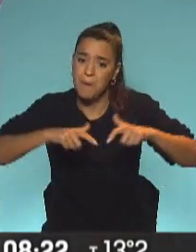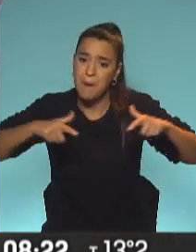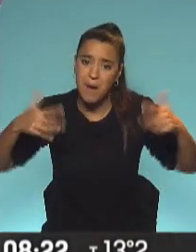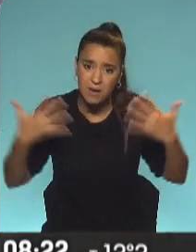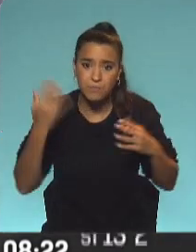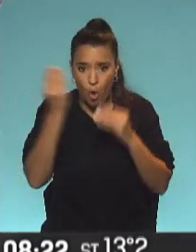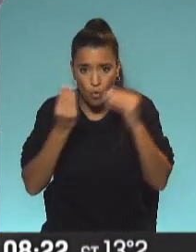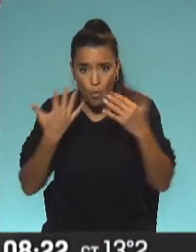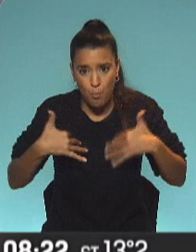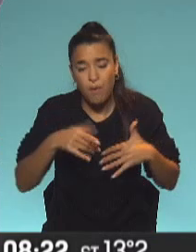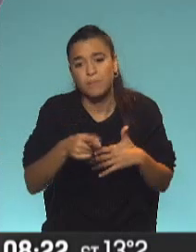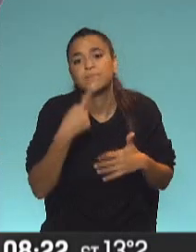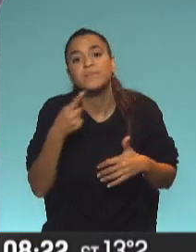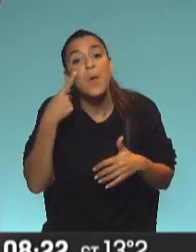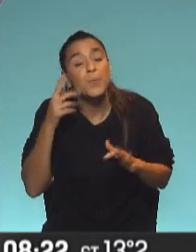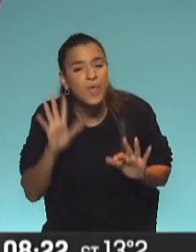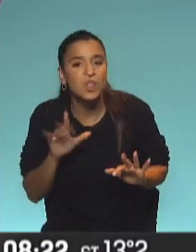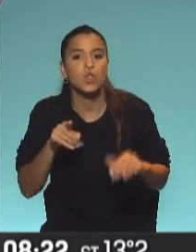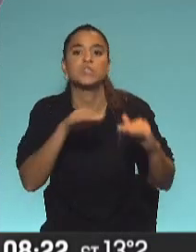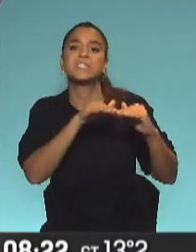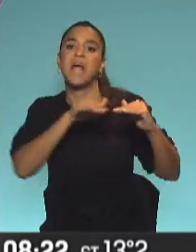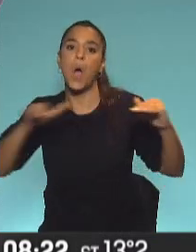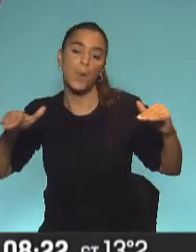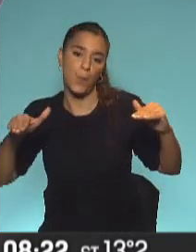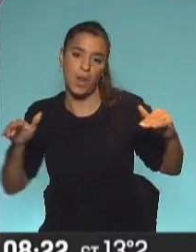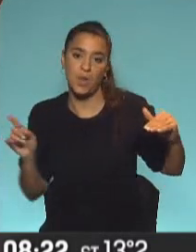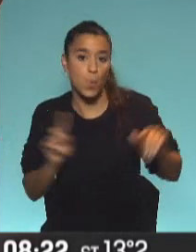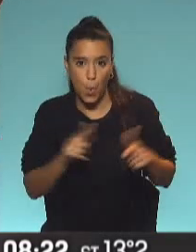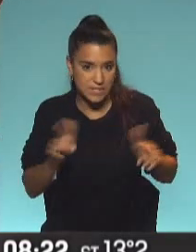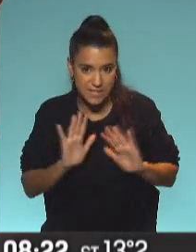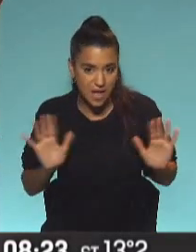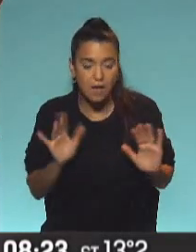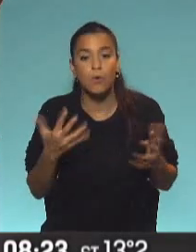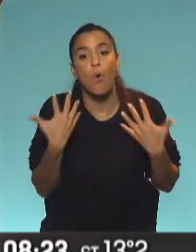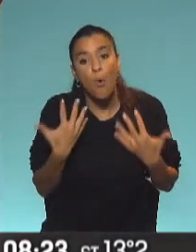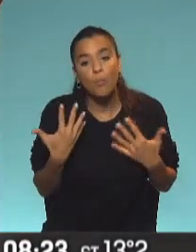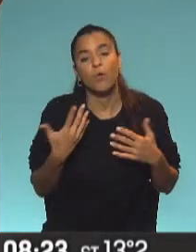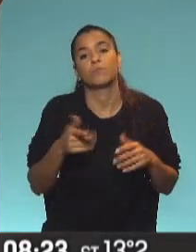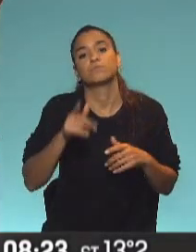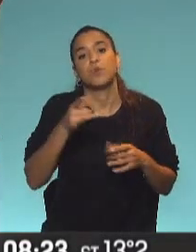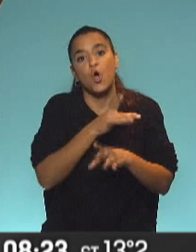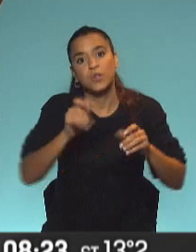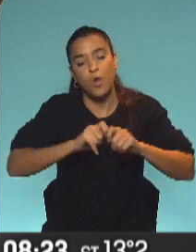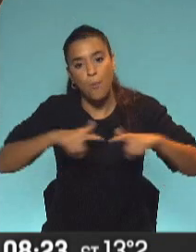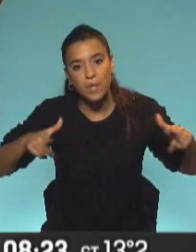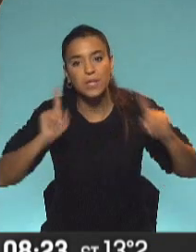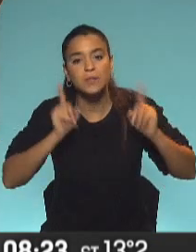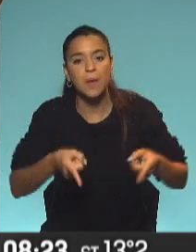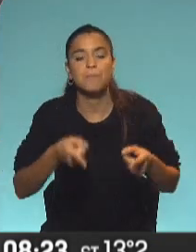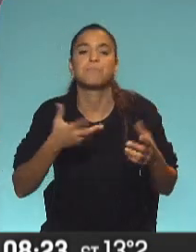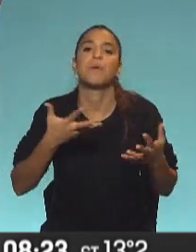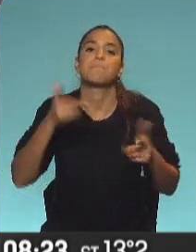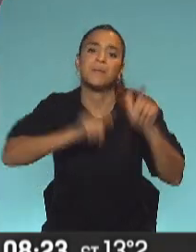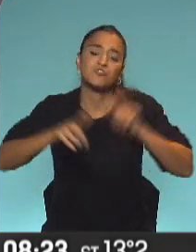Lo que están observando es que no está estable el porcentaje de camas ocupadas, sino que obviamente aumentan los contagios, pero también aumenta la movilidad